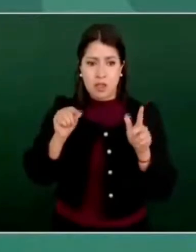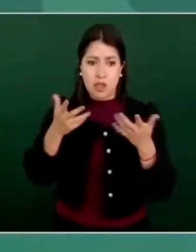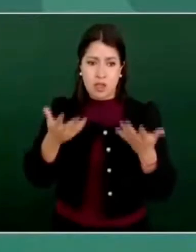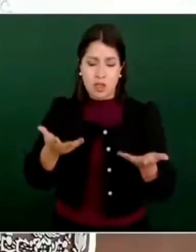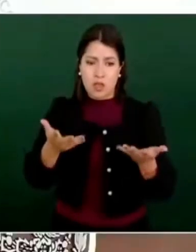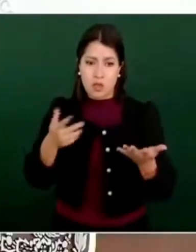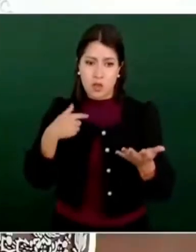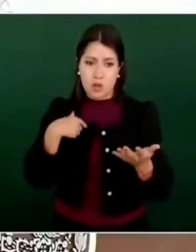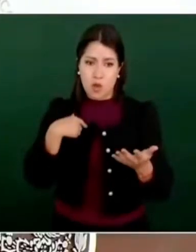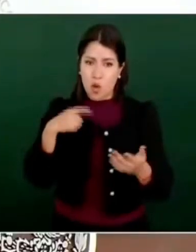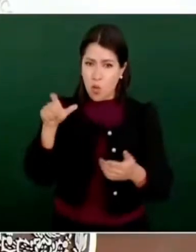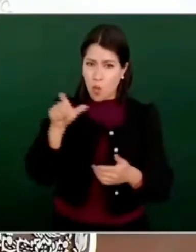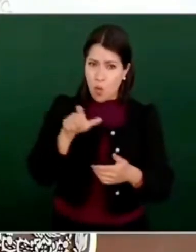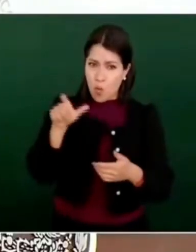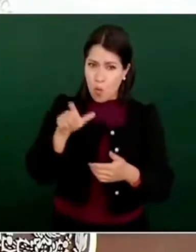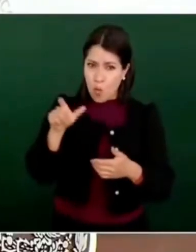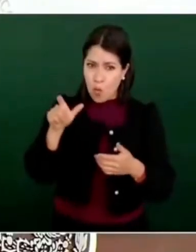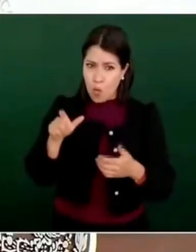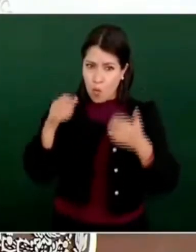Y cuando llega Maximiliano,